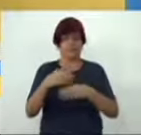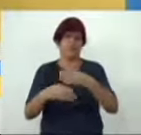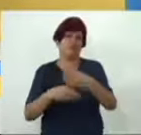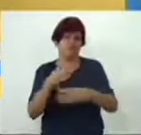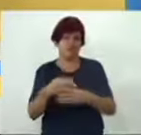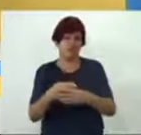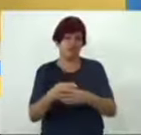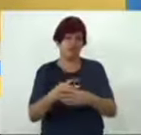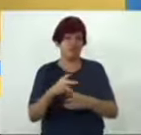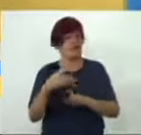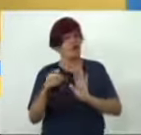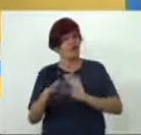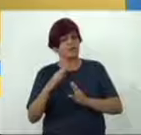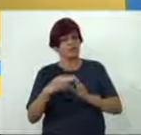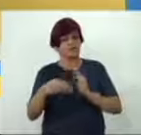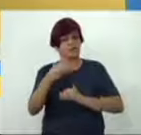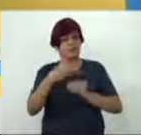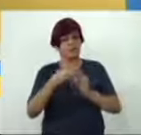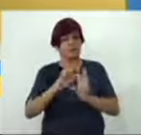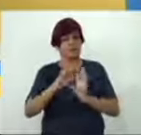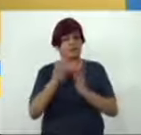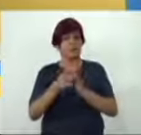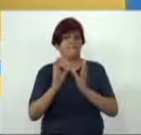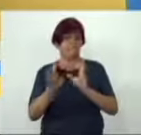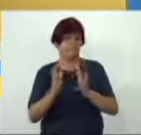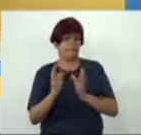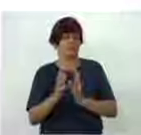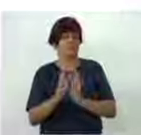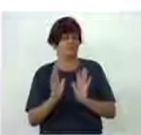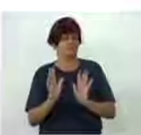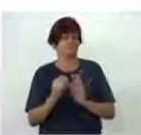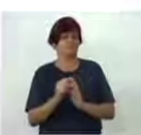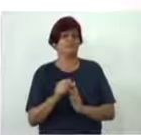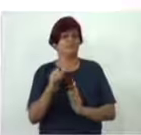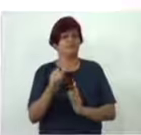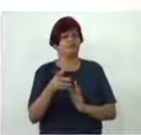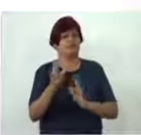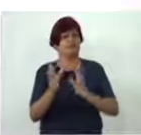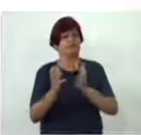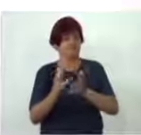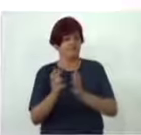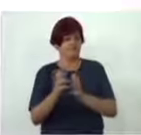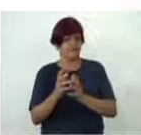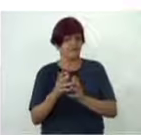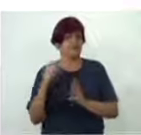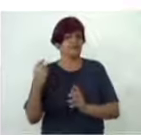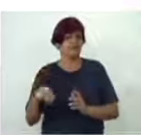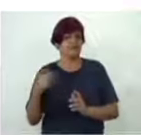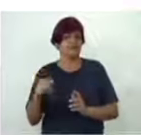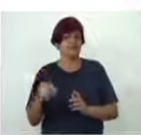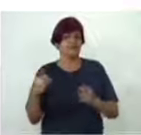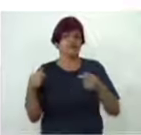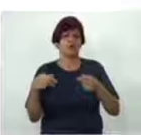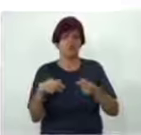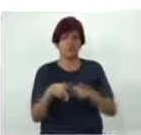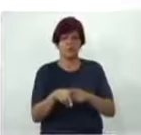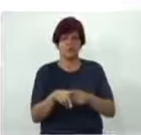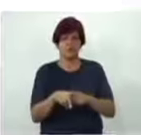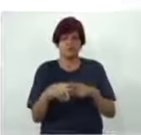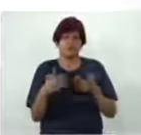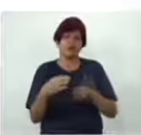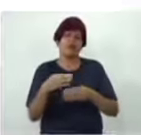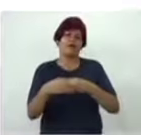de procedimientos pasan a ser métodos. Y entonces, en este caso, este método del ejercicio se hace acompañar por